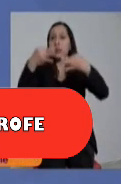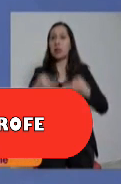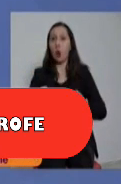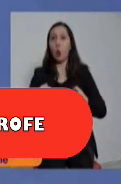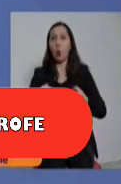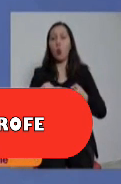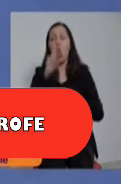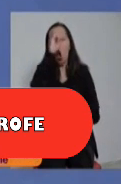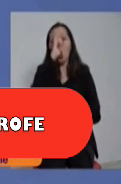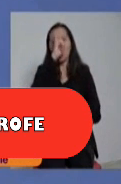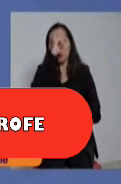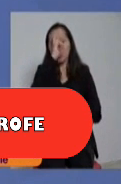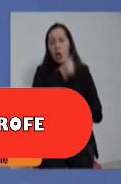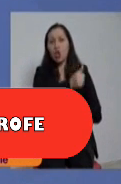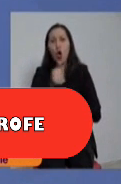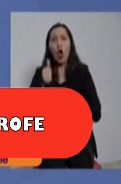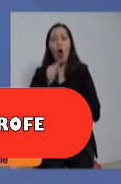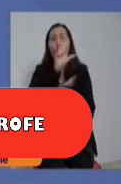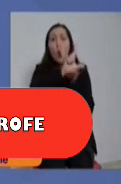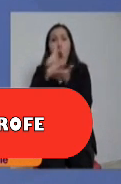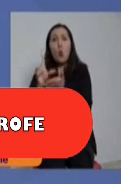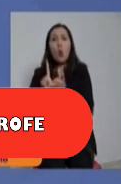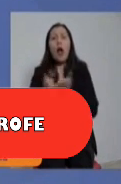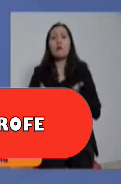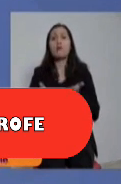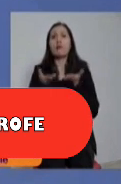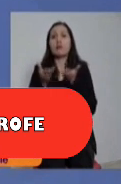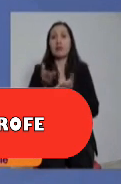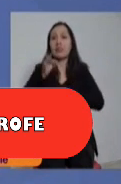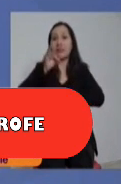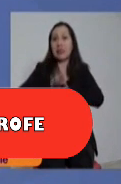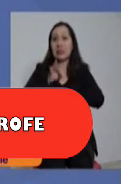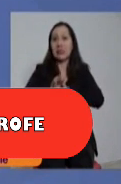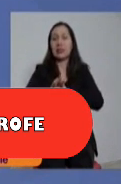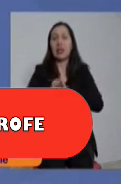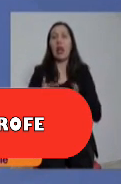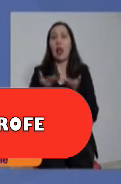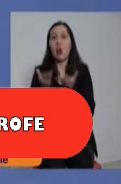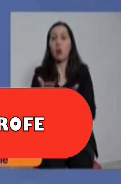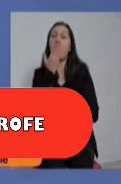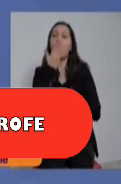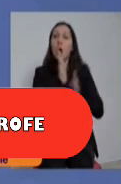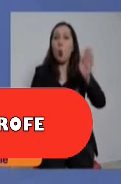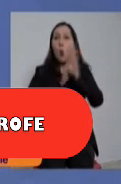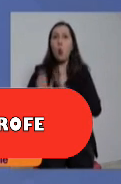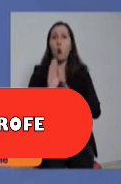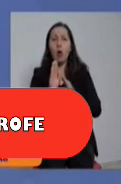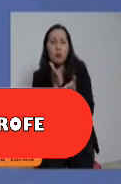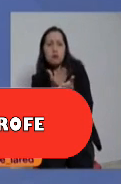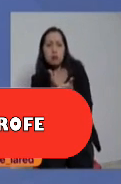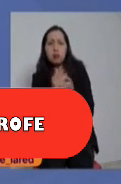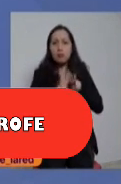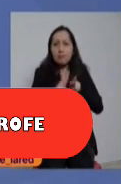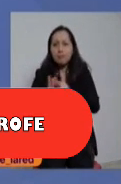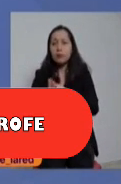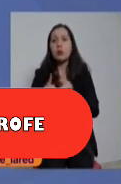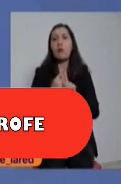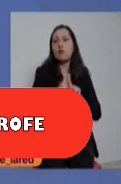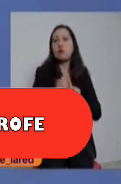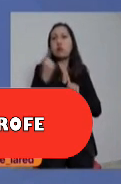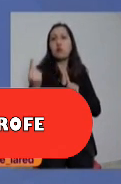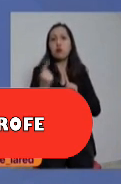seguridad a nuestros hospitales y a todos los sitios donde se presta atención de salud. Proteger mejor la cadena logística de